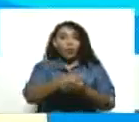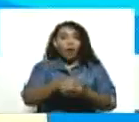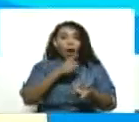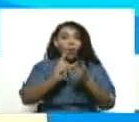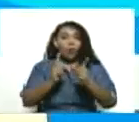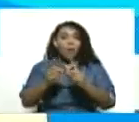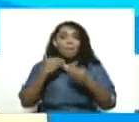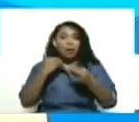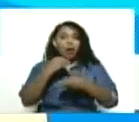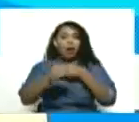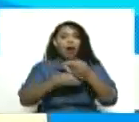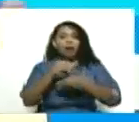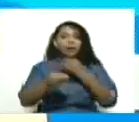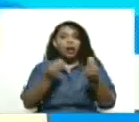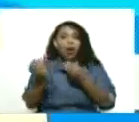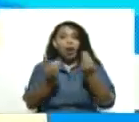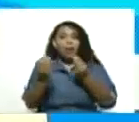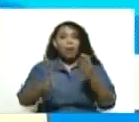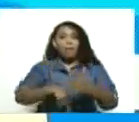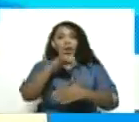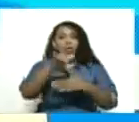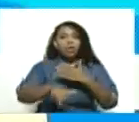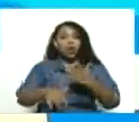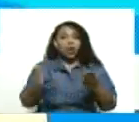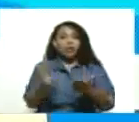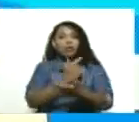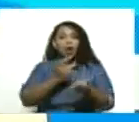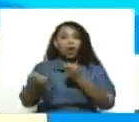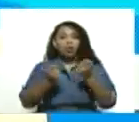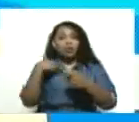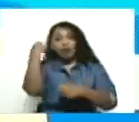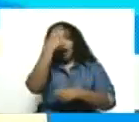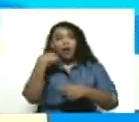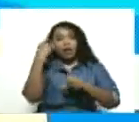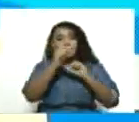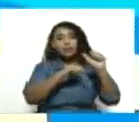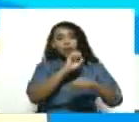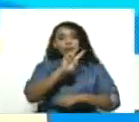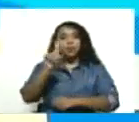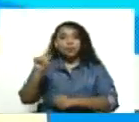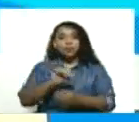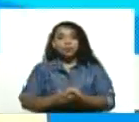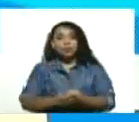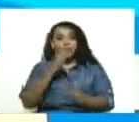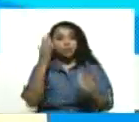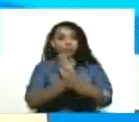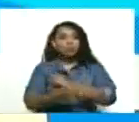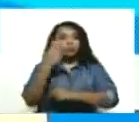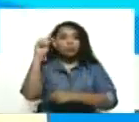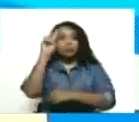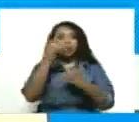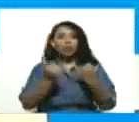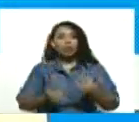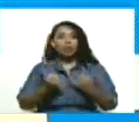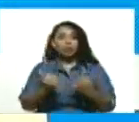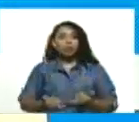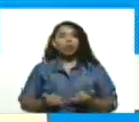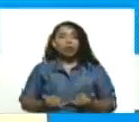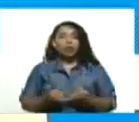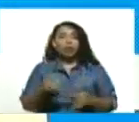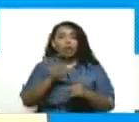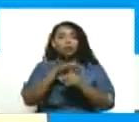como el proyecto descolonizador de cara al Siglo 21 tiene que actualizarse a